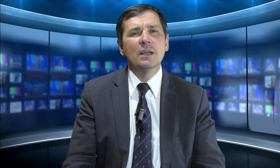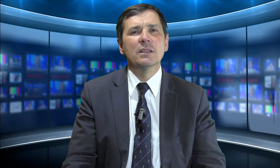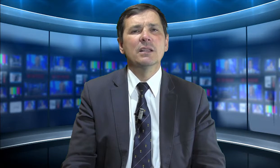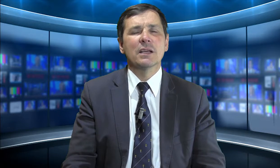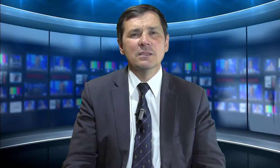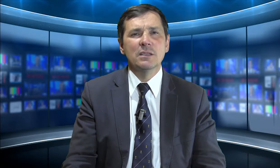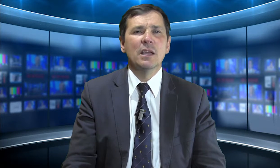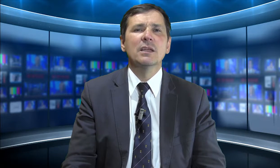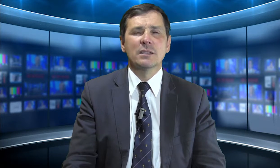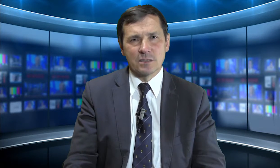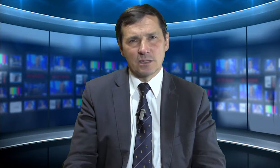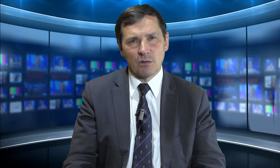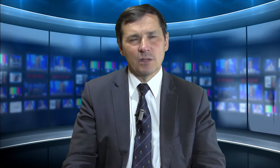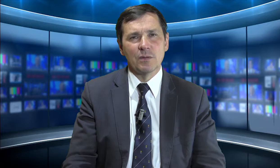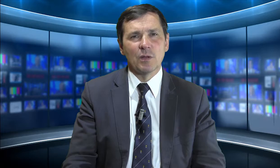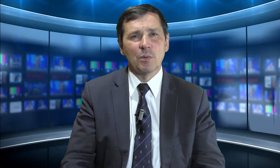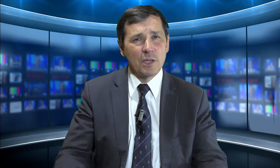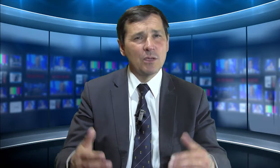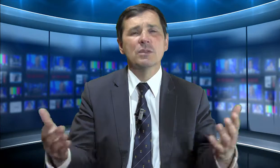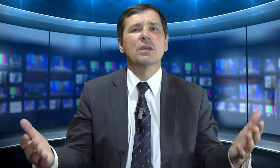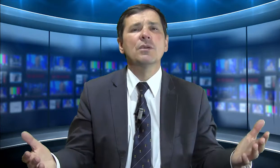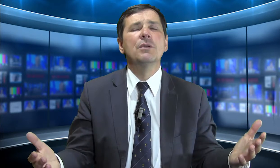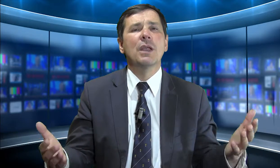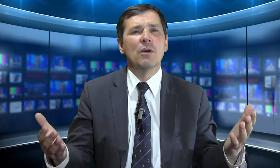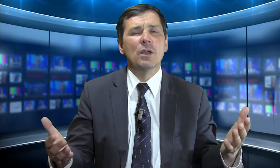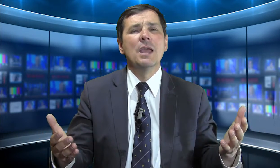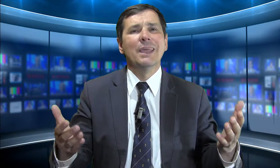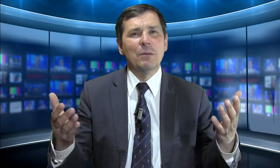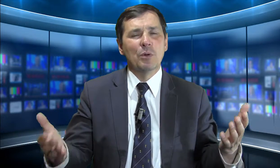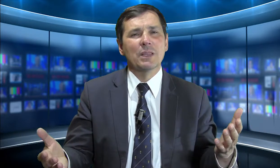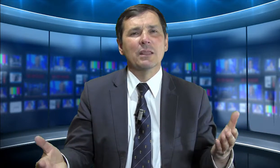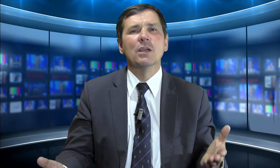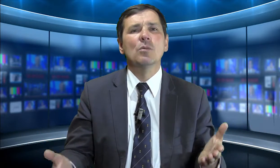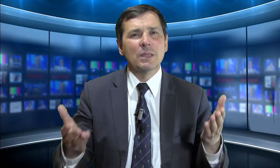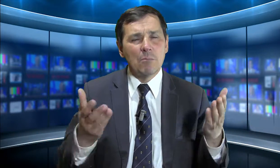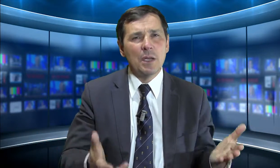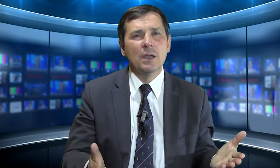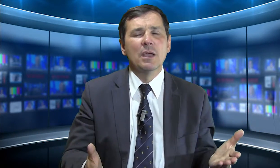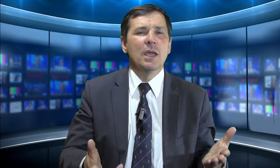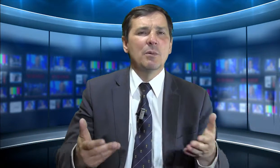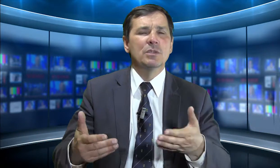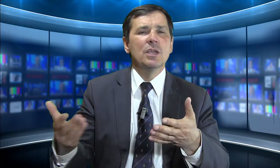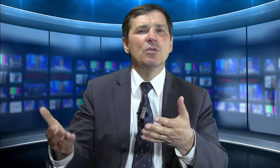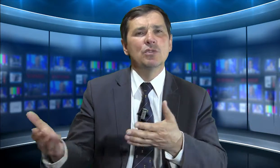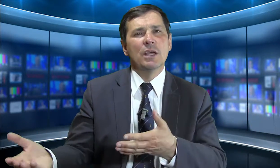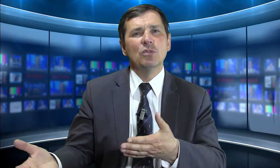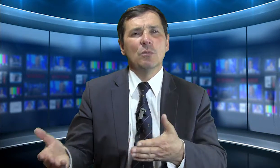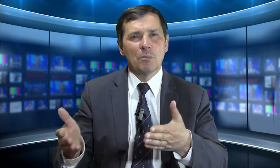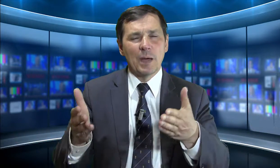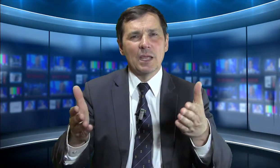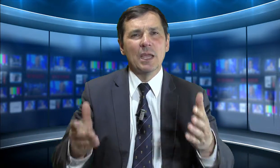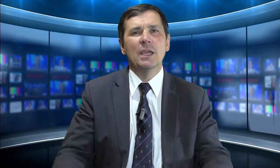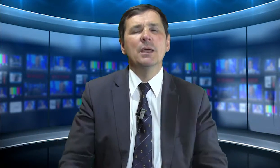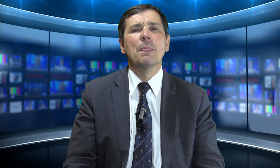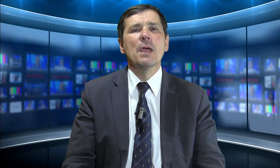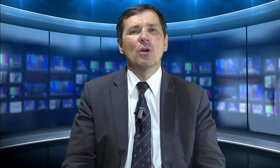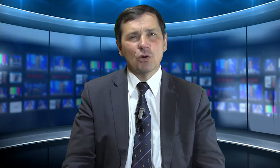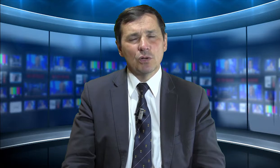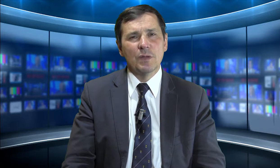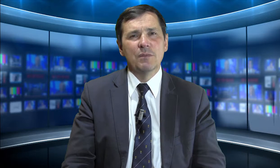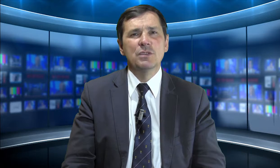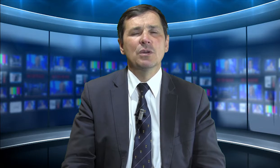el Día del Taxista y el Taxista Colectivero, porque ellos desarrollan una labor importante. Como también hemos seguido luchando para que